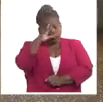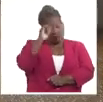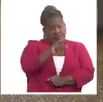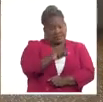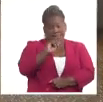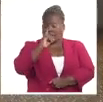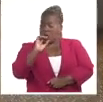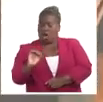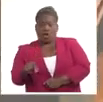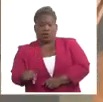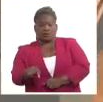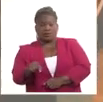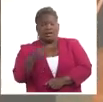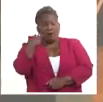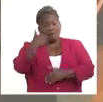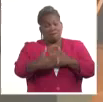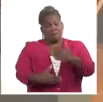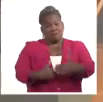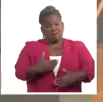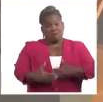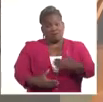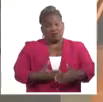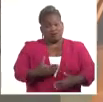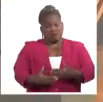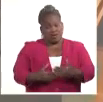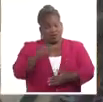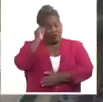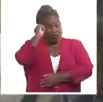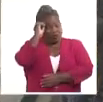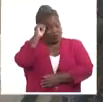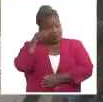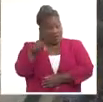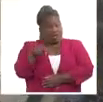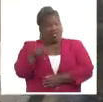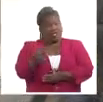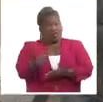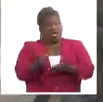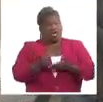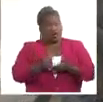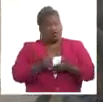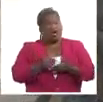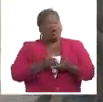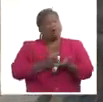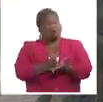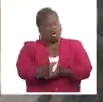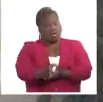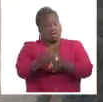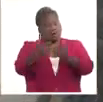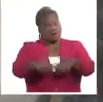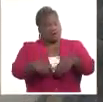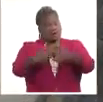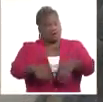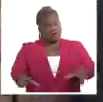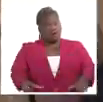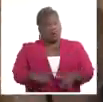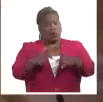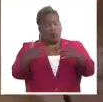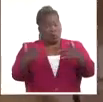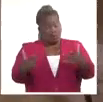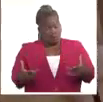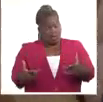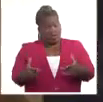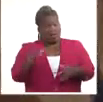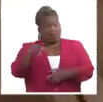claves y el proceso innovador del colectivo permiten a Jidema mantener su ciclo productivo para cumplir con sus encargos